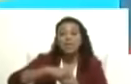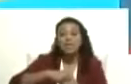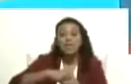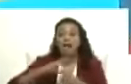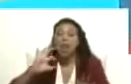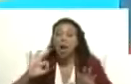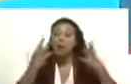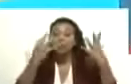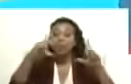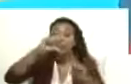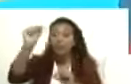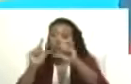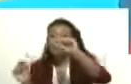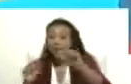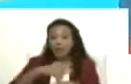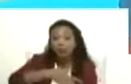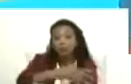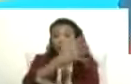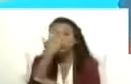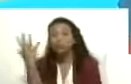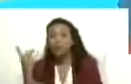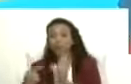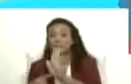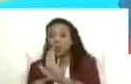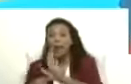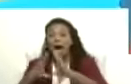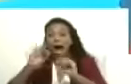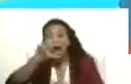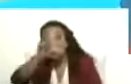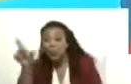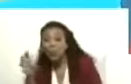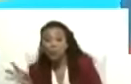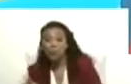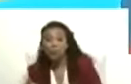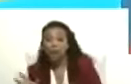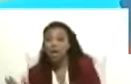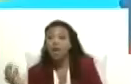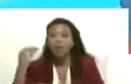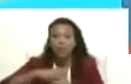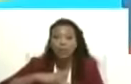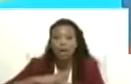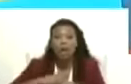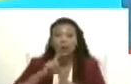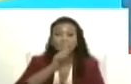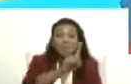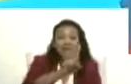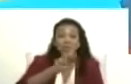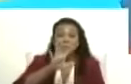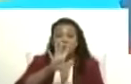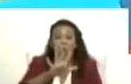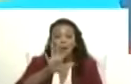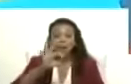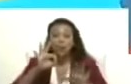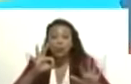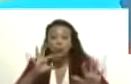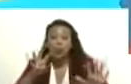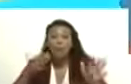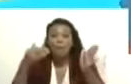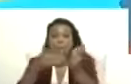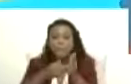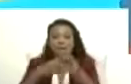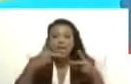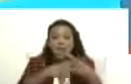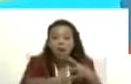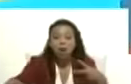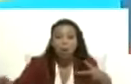octava estrella de nuestra bandera que representa a toda la Guayana, incluidos los 159.000 kilómetros cuadrados de